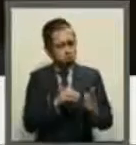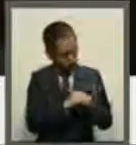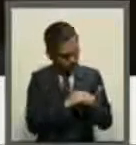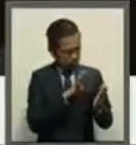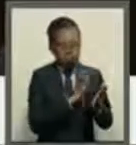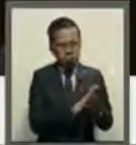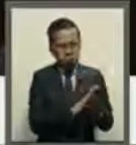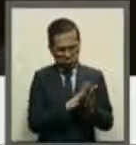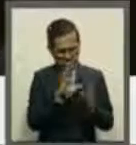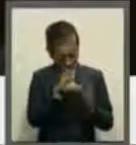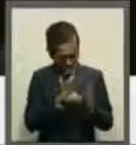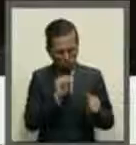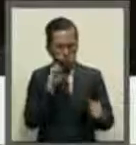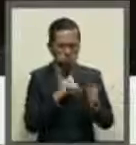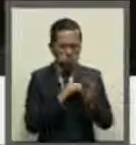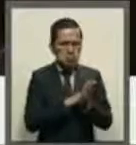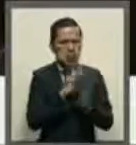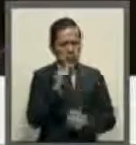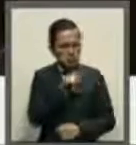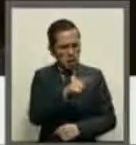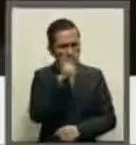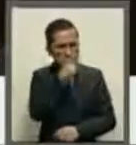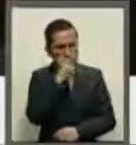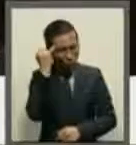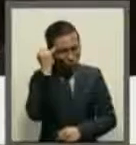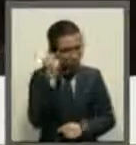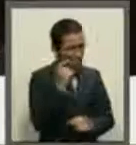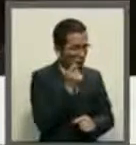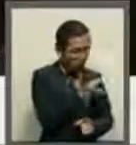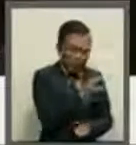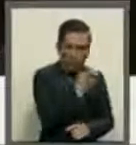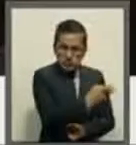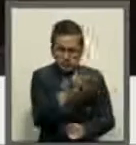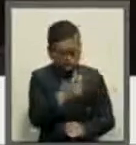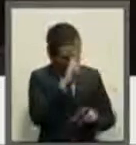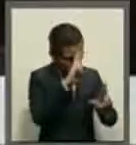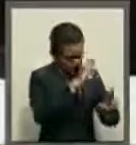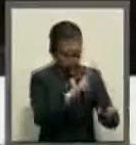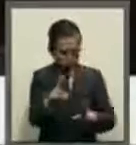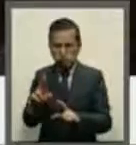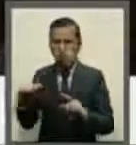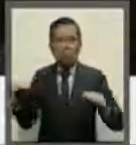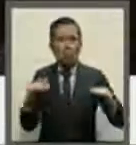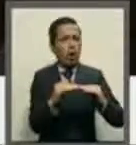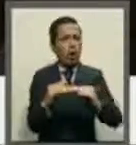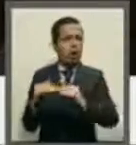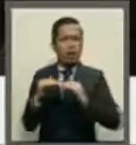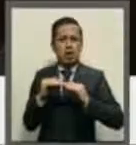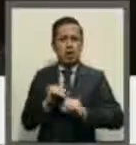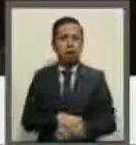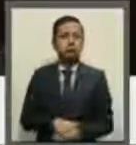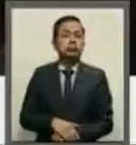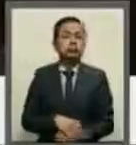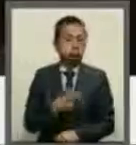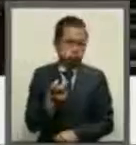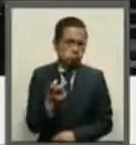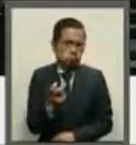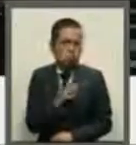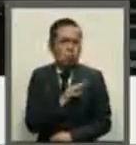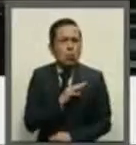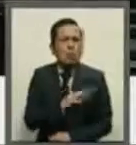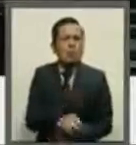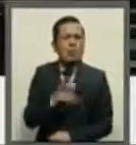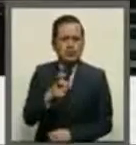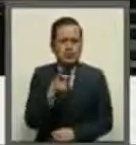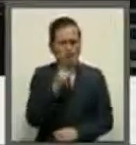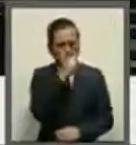pleno reconocimiento a las lenguas indígenas. Así, de dicho reconocimiento puede derivar la caracterización de